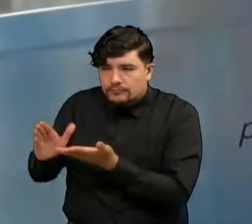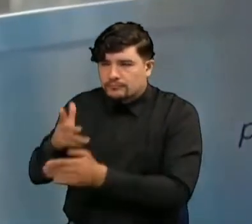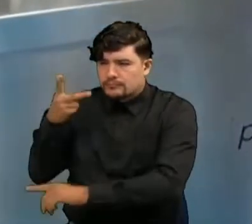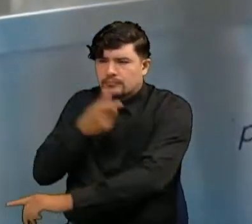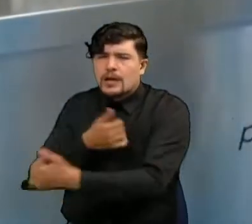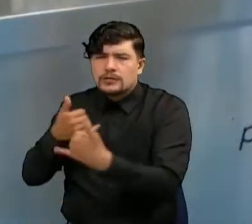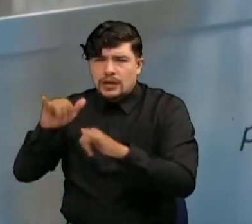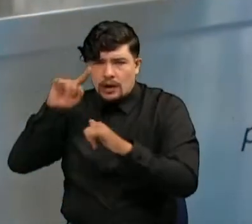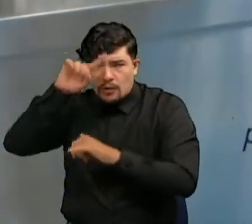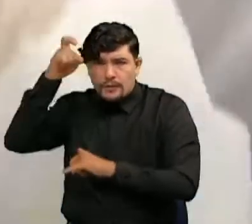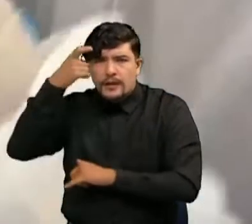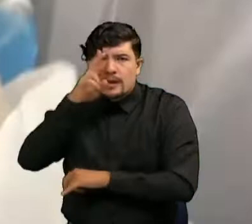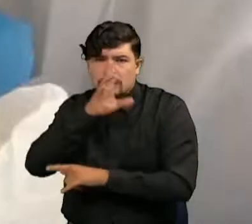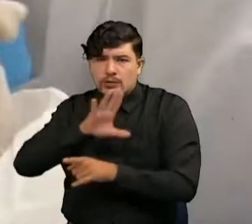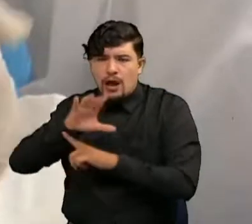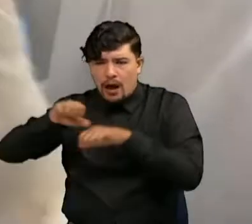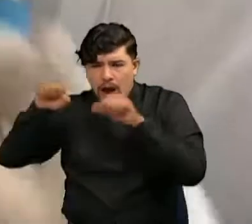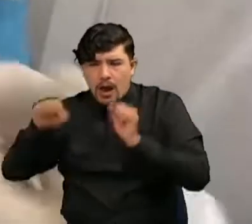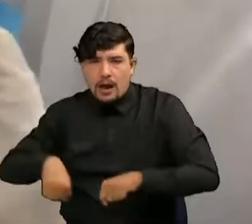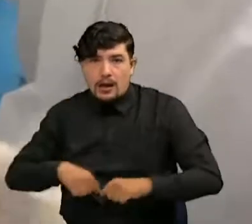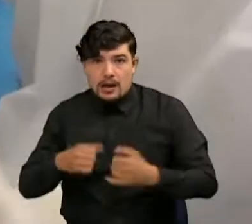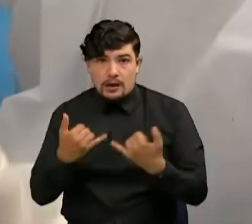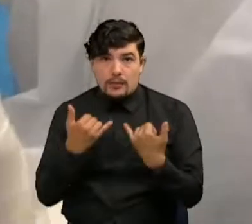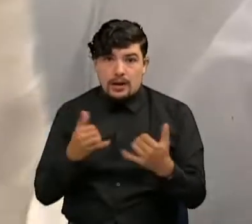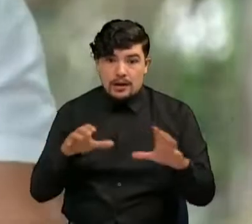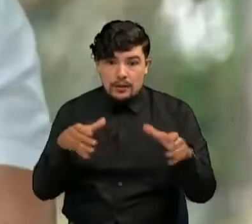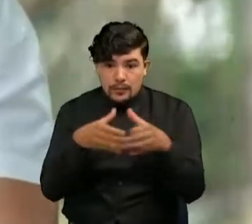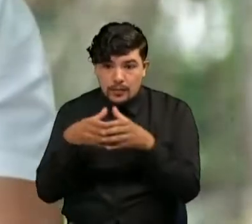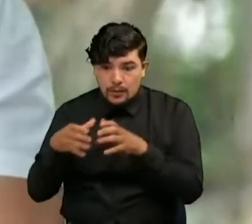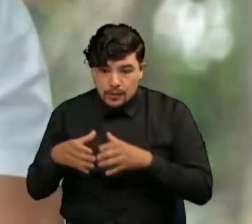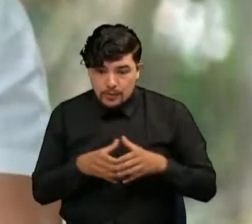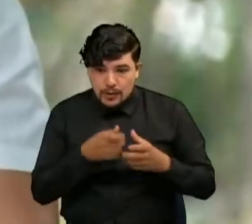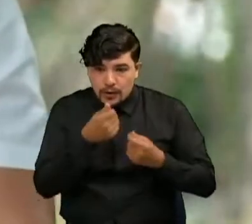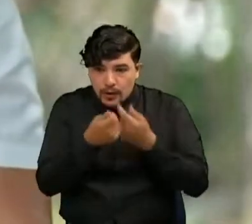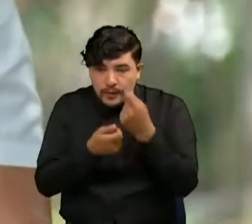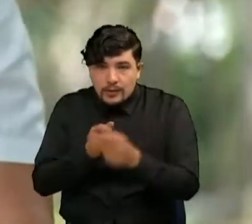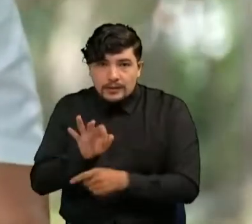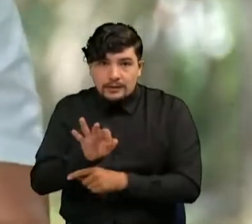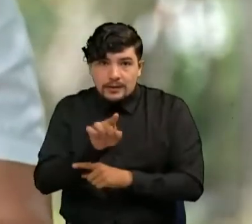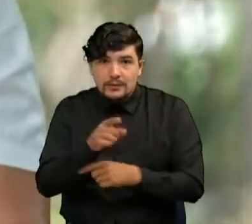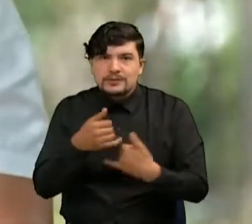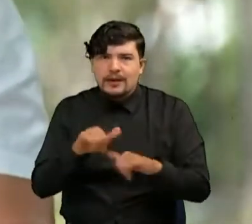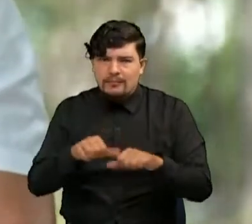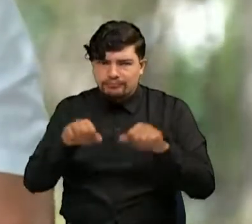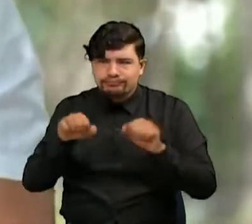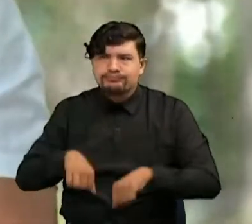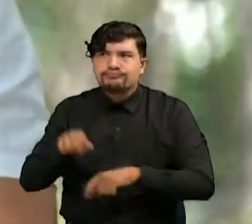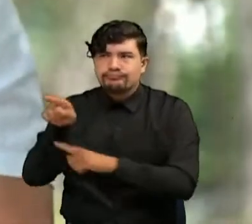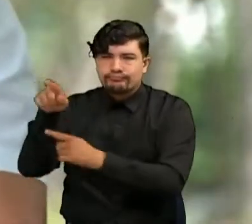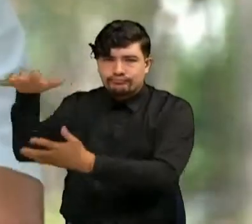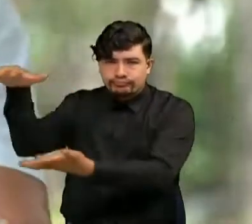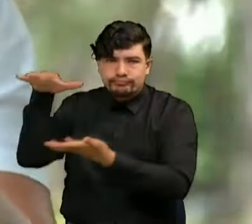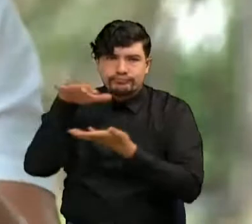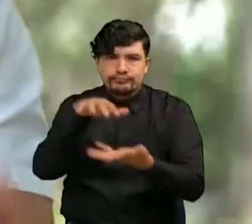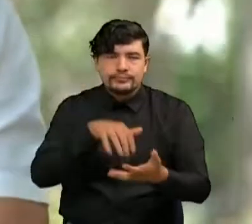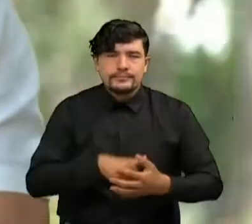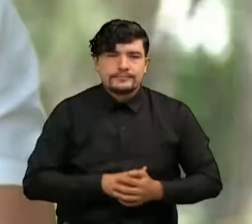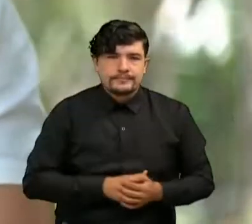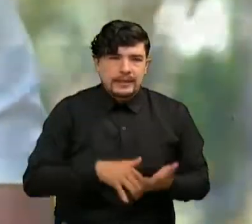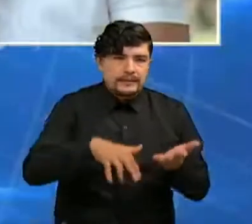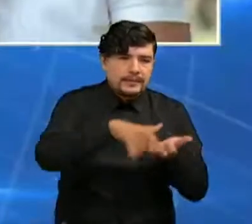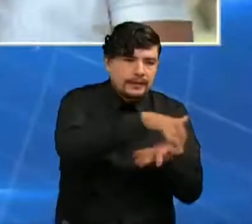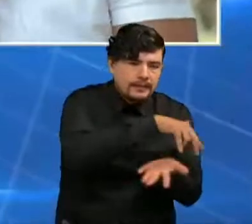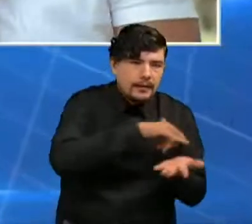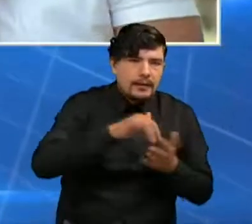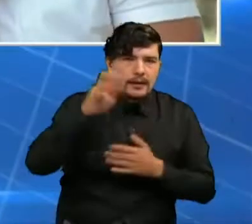ahora, 31 gremios de todo el país participan en este proceso. Las vacunas ya han llegado a las 12 regiones y se espera que avance